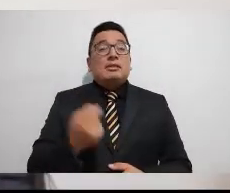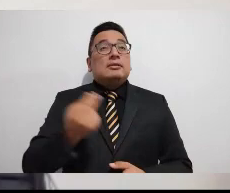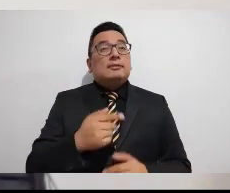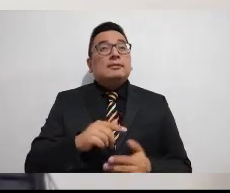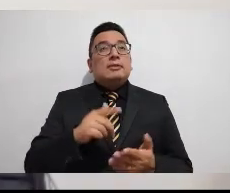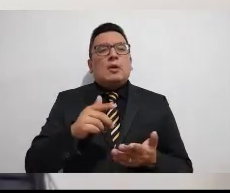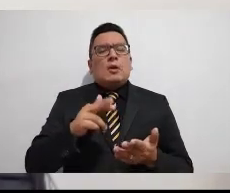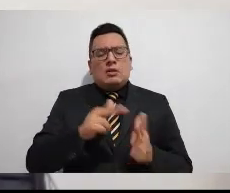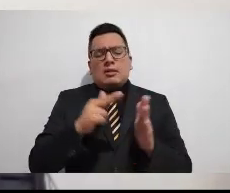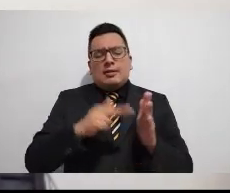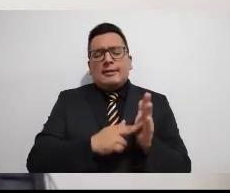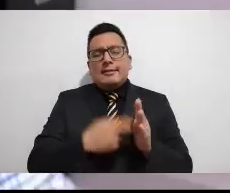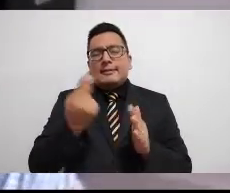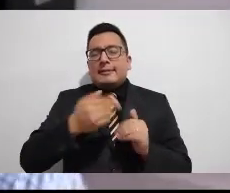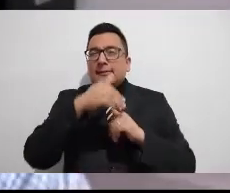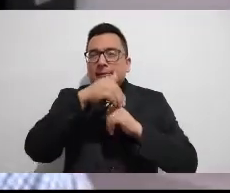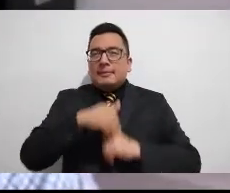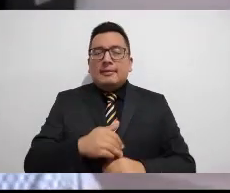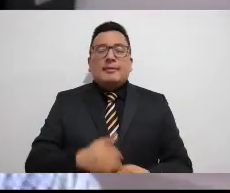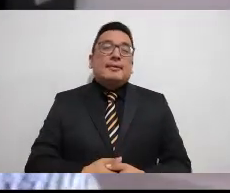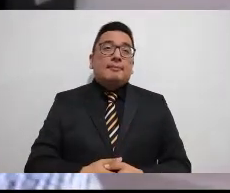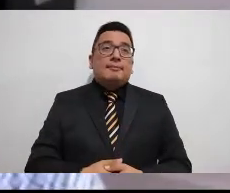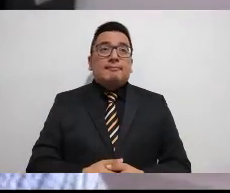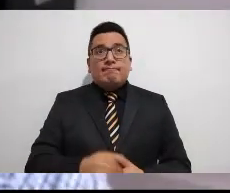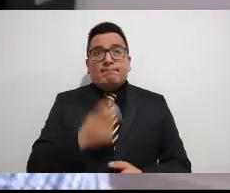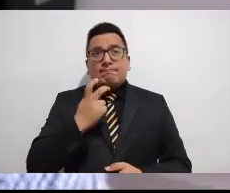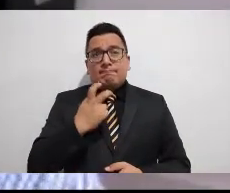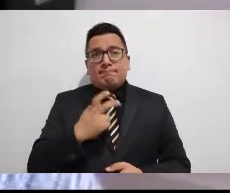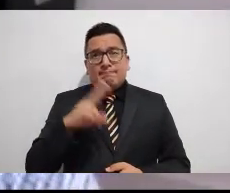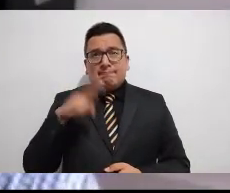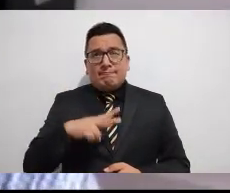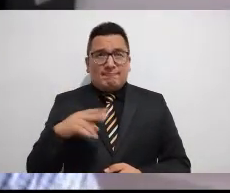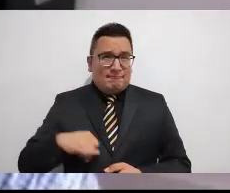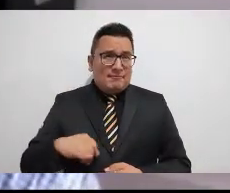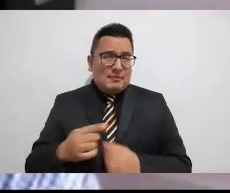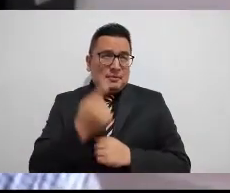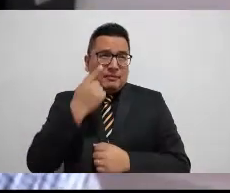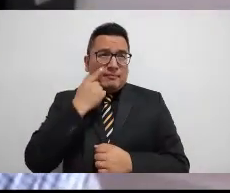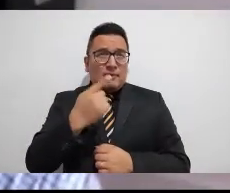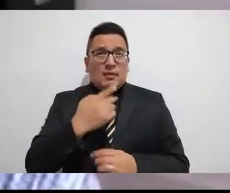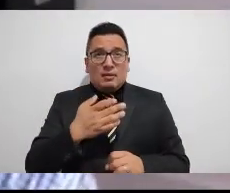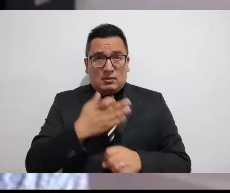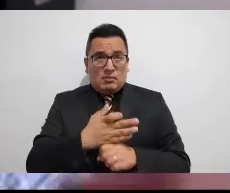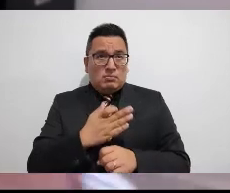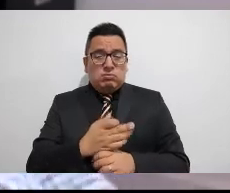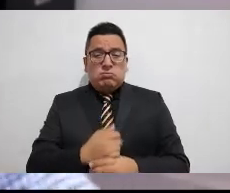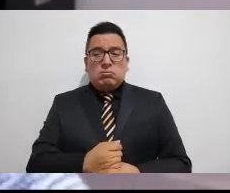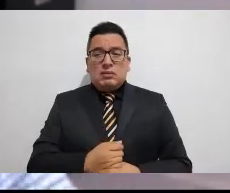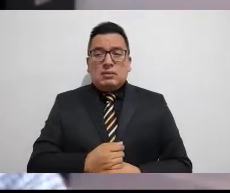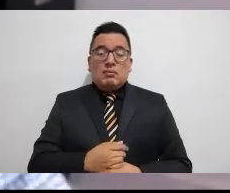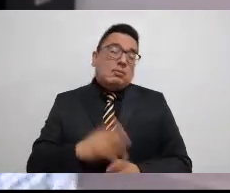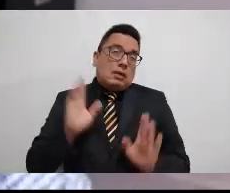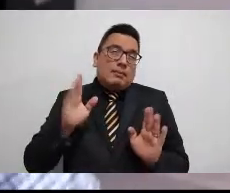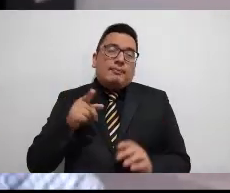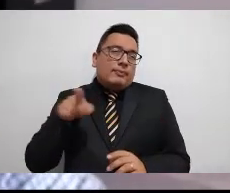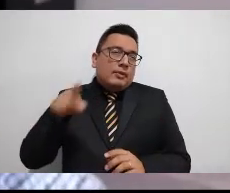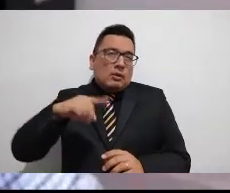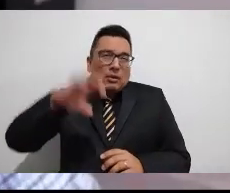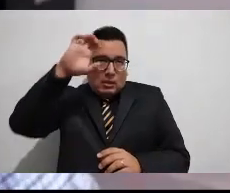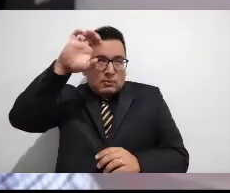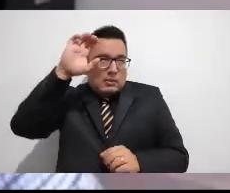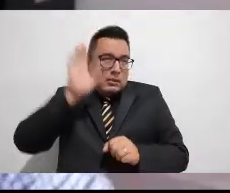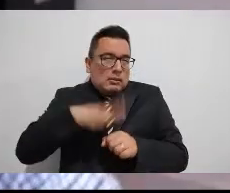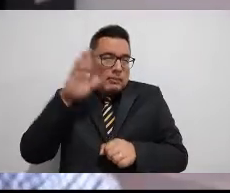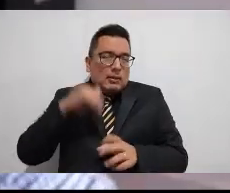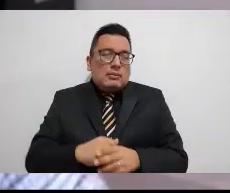¿no? Bueno, sobre todo este tema que mencionas es interesante porque en la actualidad, bueno, tú eres experta en el